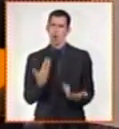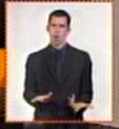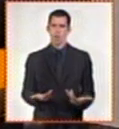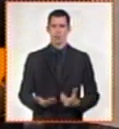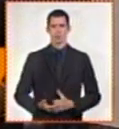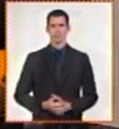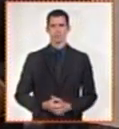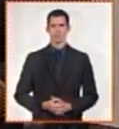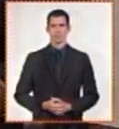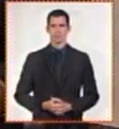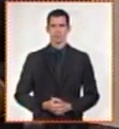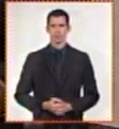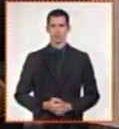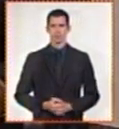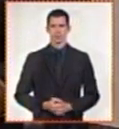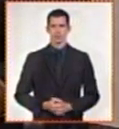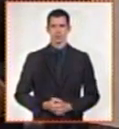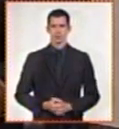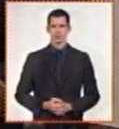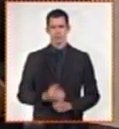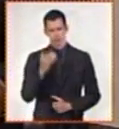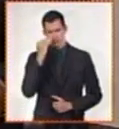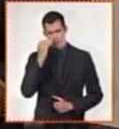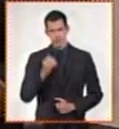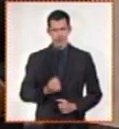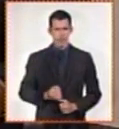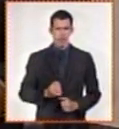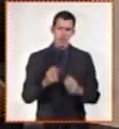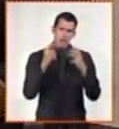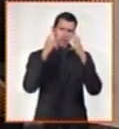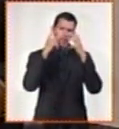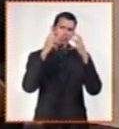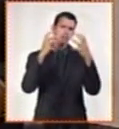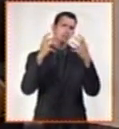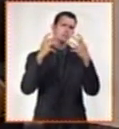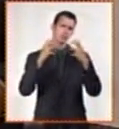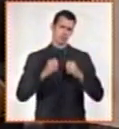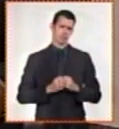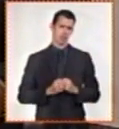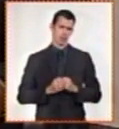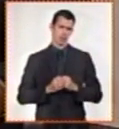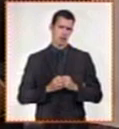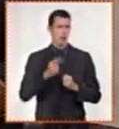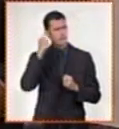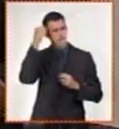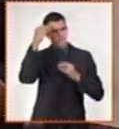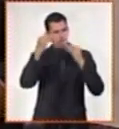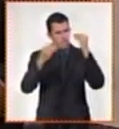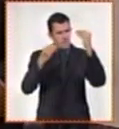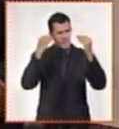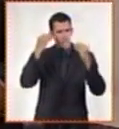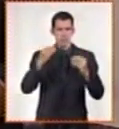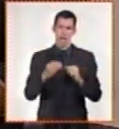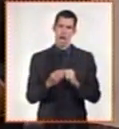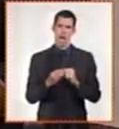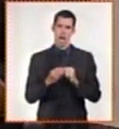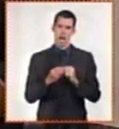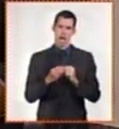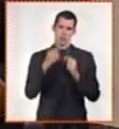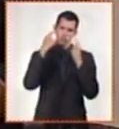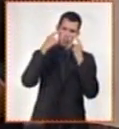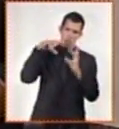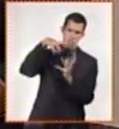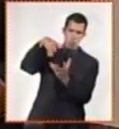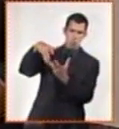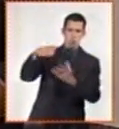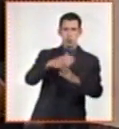tendencia importante en el mundo actual que está en línea con las expectativas de la comunidad internacional y es un